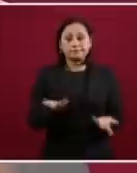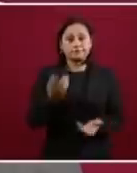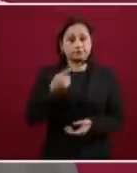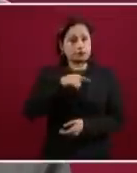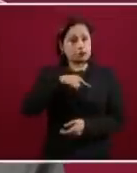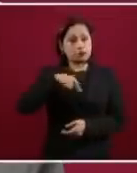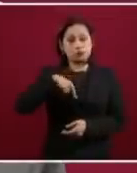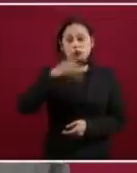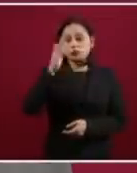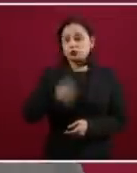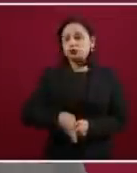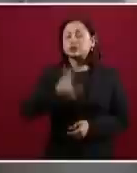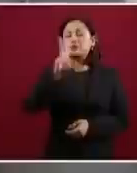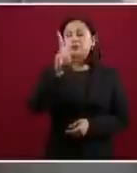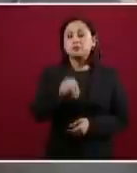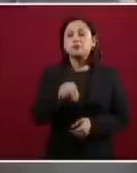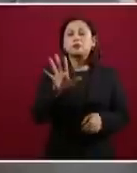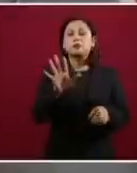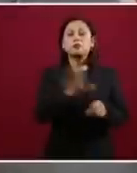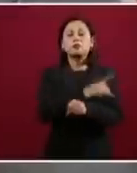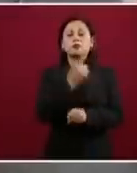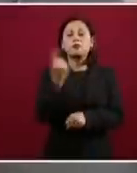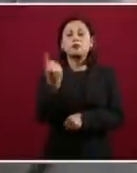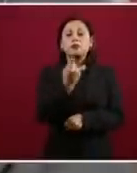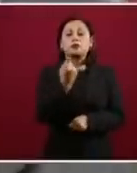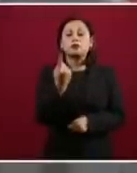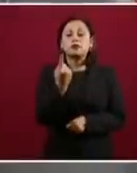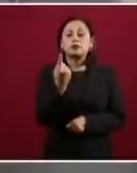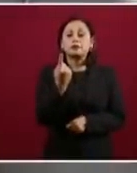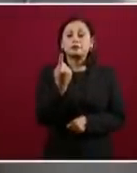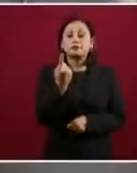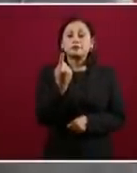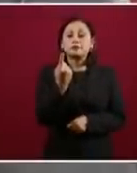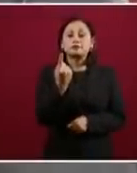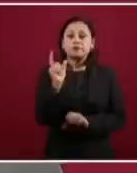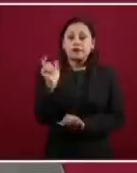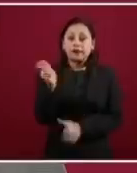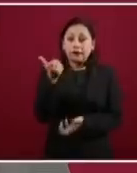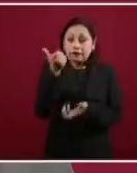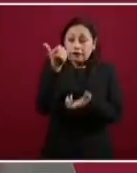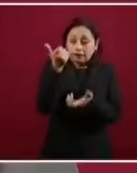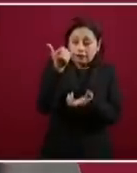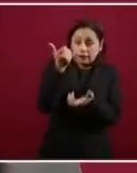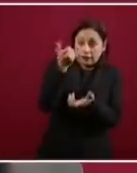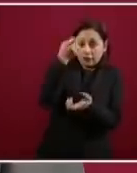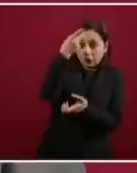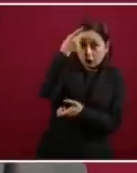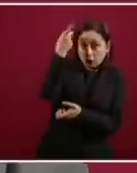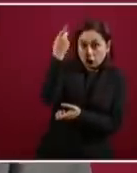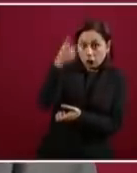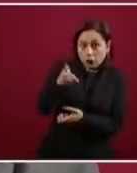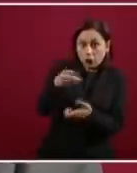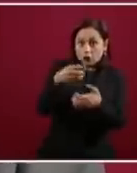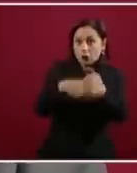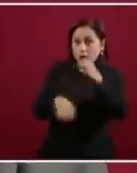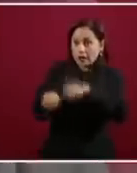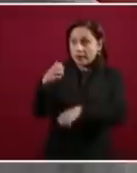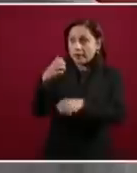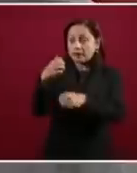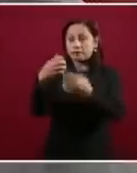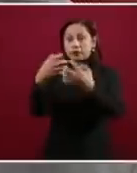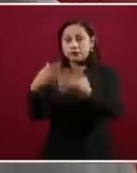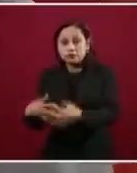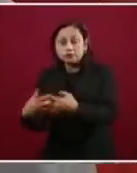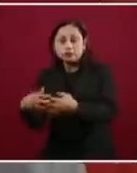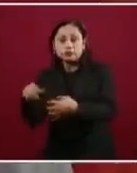porque no es el dinero de los funcionarios, el dinero del presidente, es